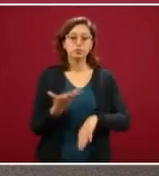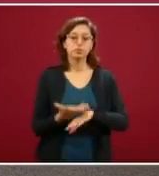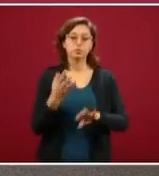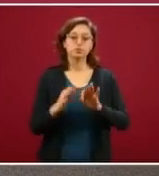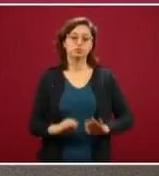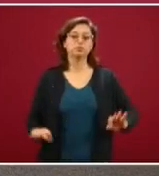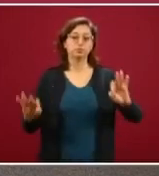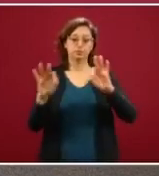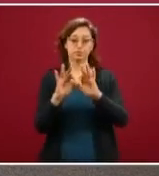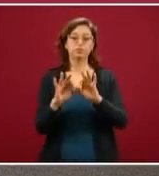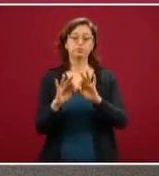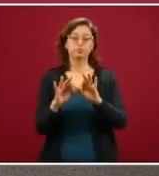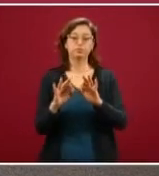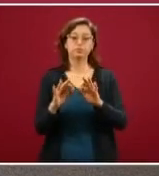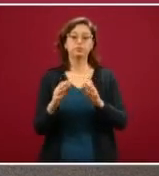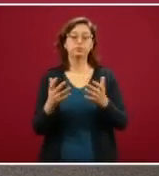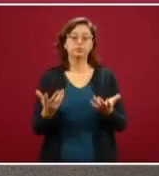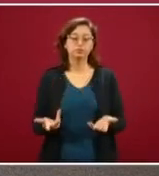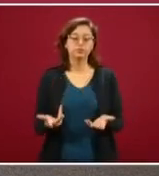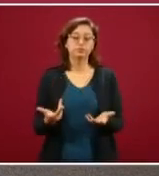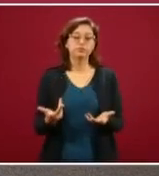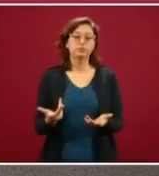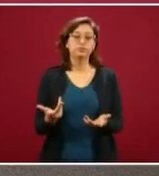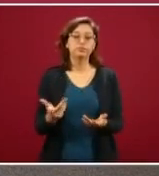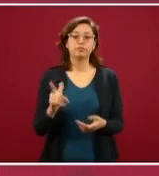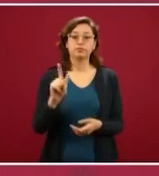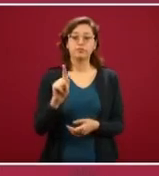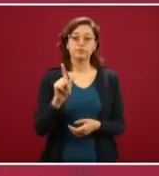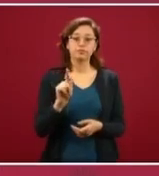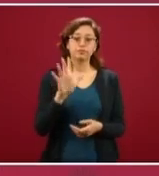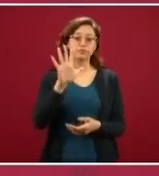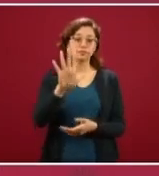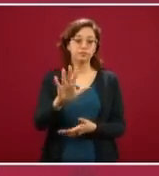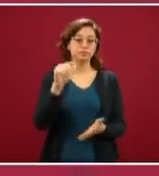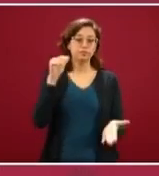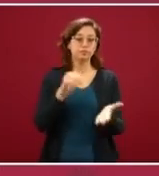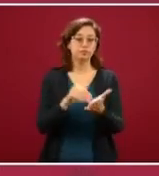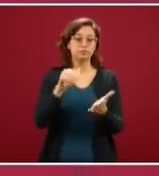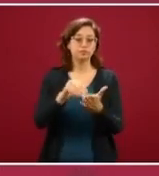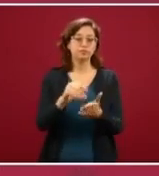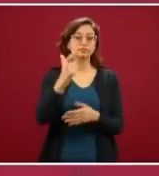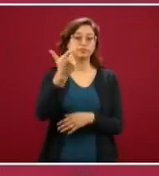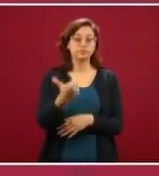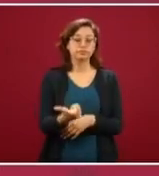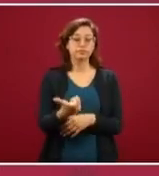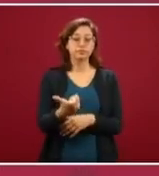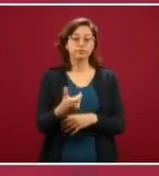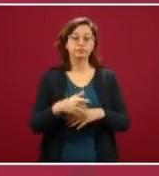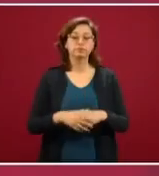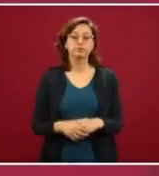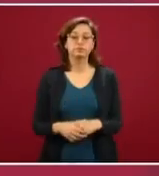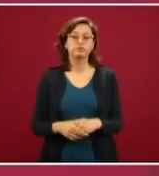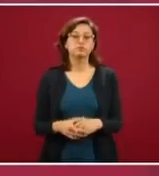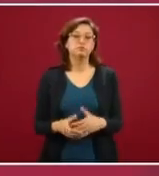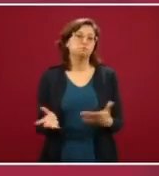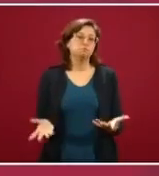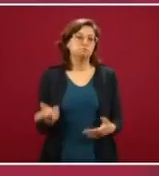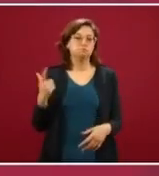importante. Les hablo de 75,000 millones de pesos. ¿Qué es lo que hemos